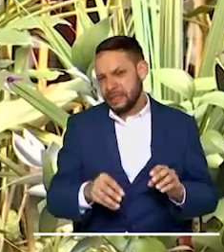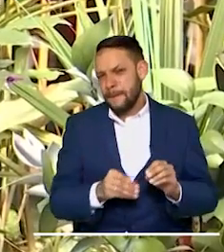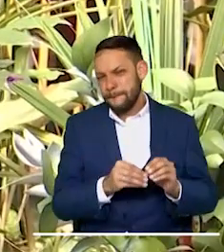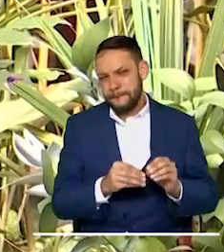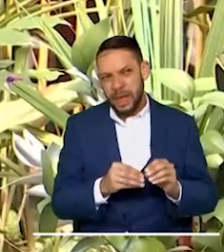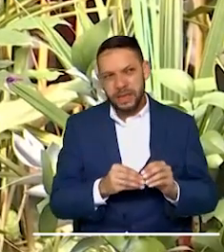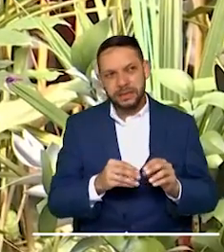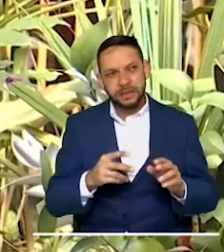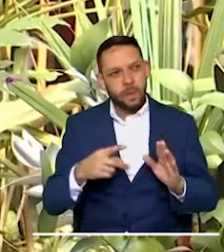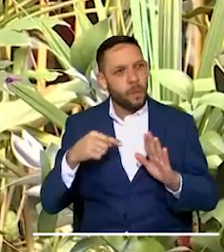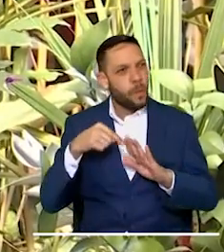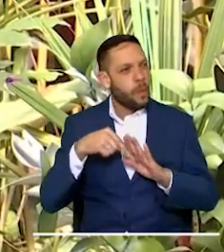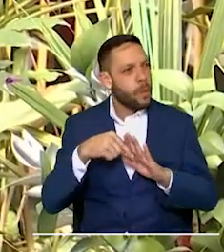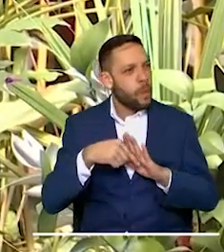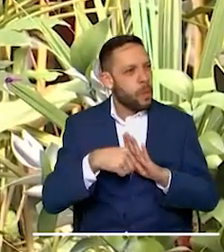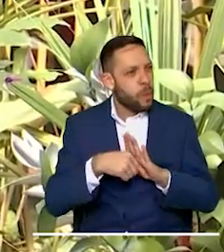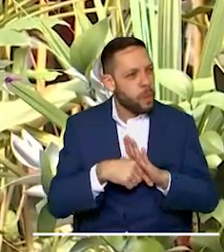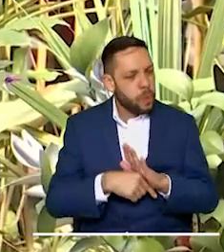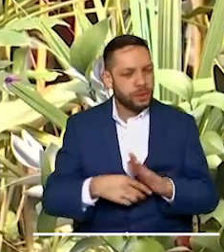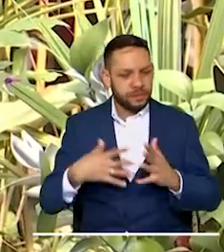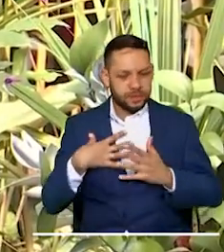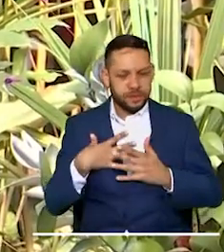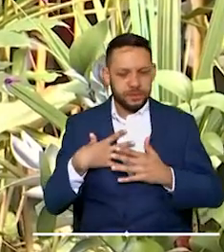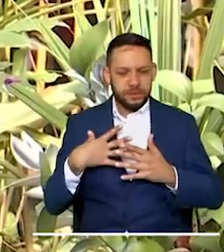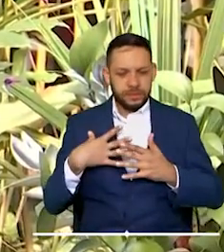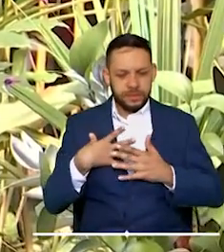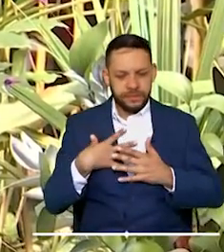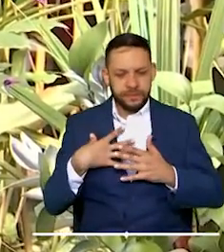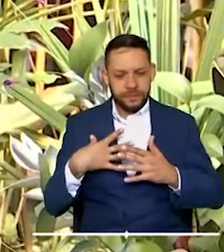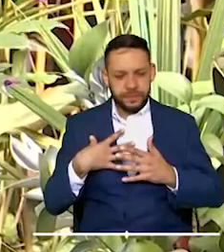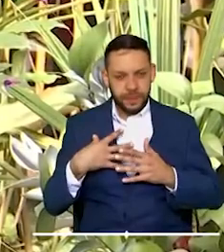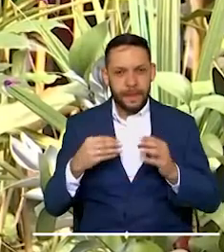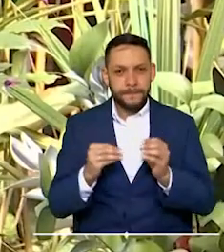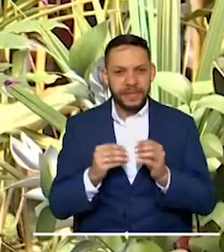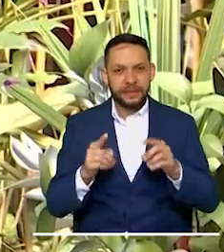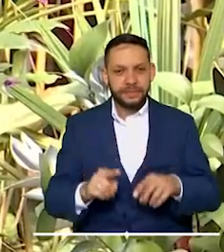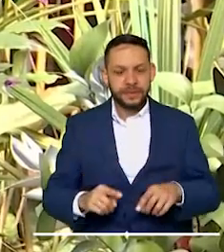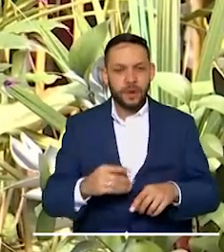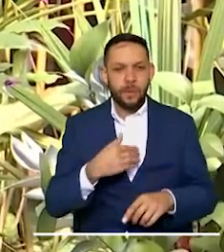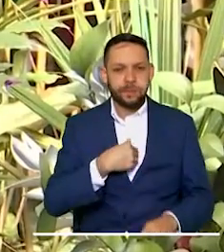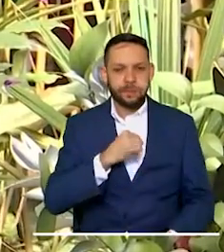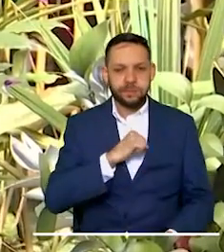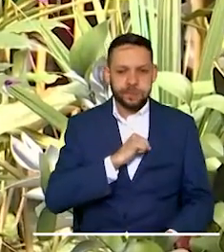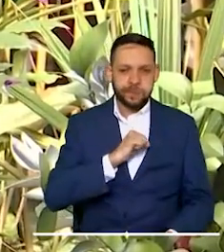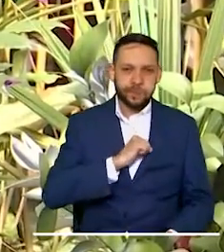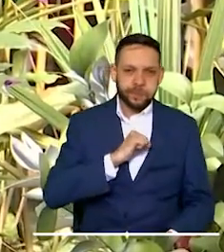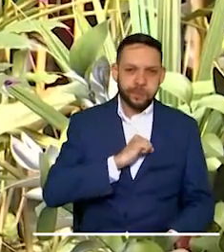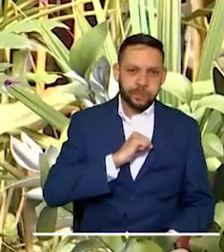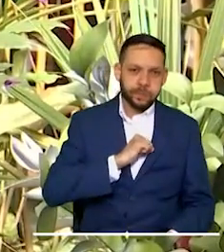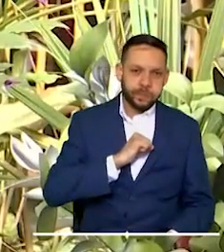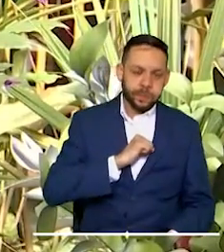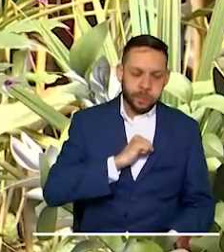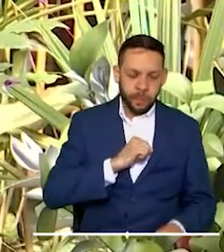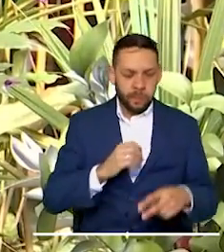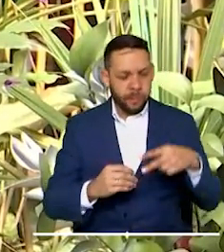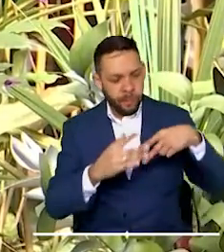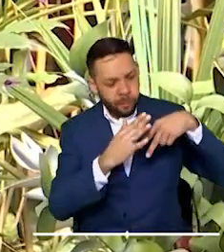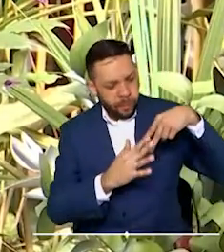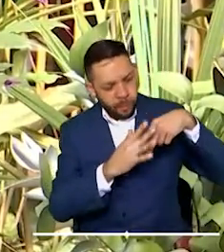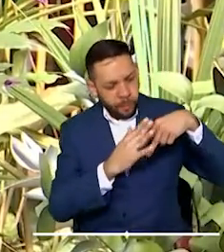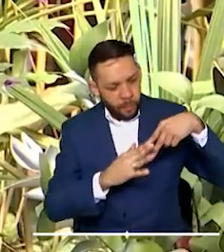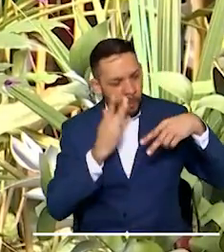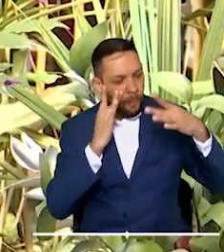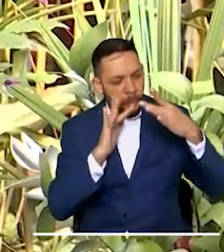pulmón. Igualmente tampoco para ver cómo está la silueta cardíaca y los vasos, las arterias que llegan al